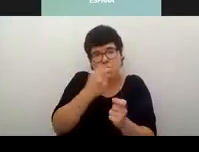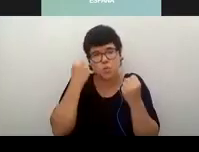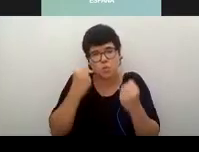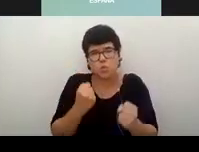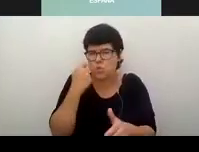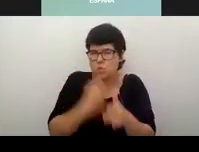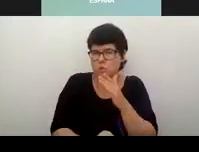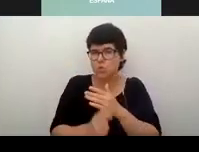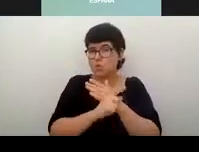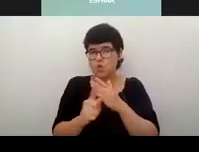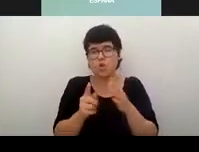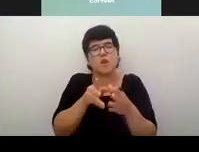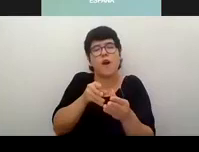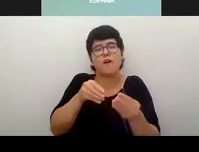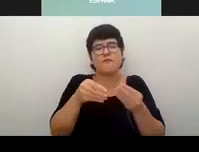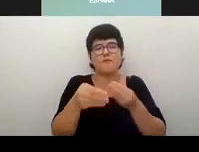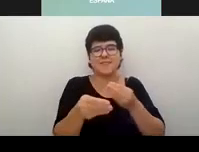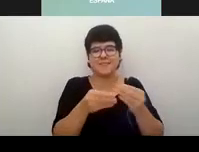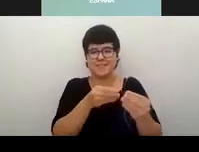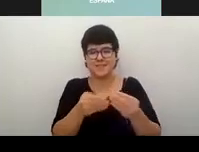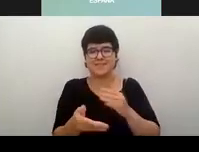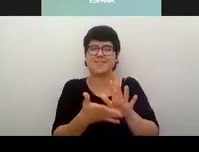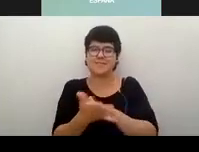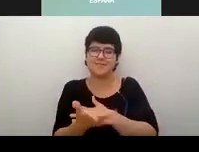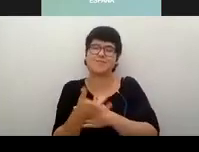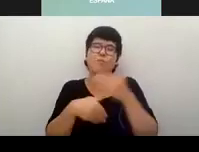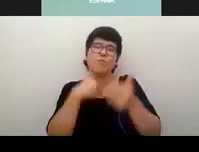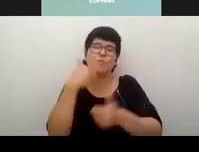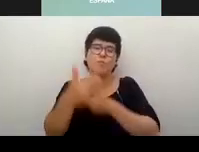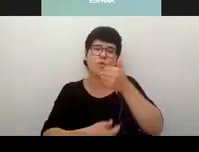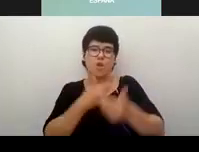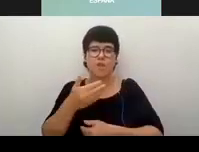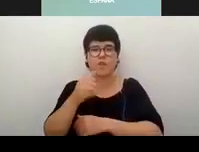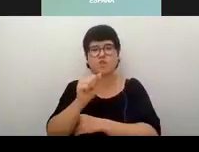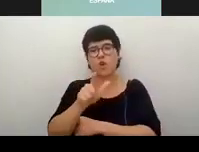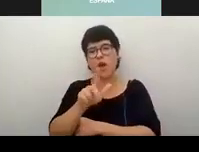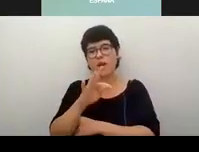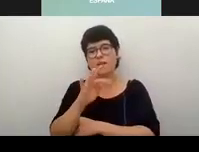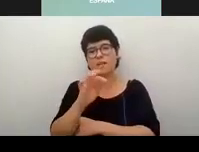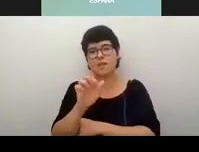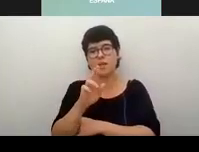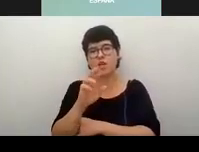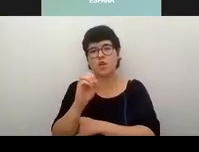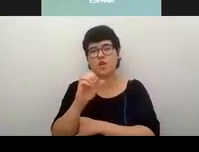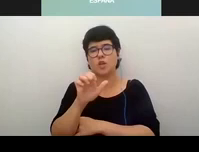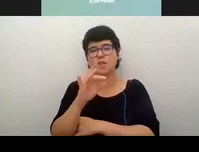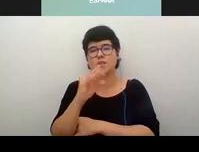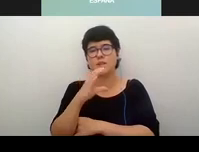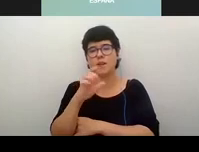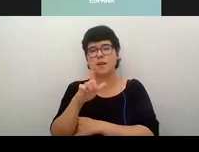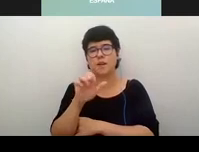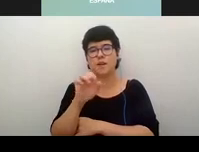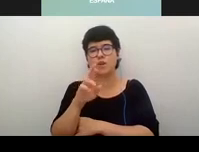que son la base del proceso aterosclerótico. Bueno, pues como hemos visto hasta aquí, el ejercicio físico